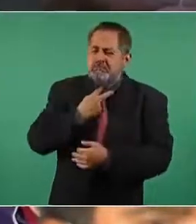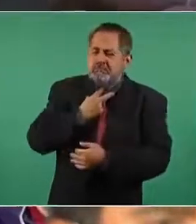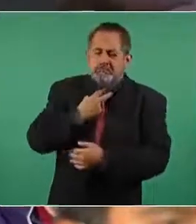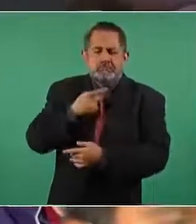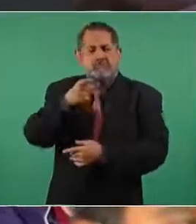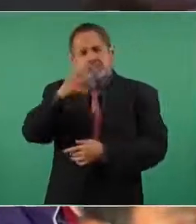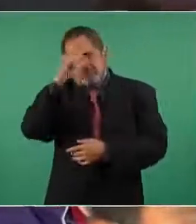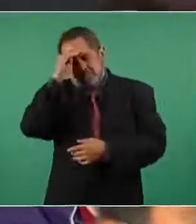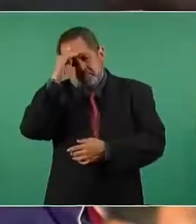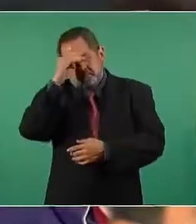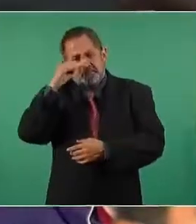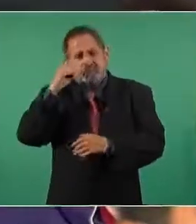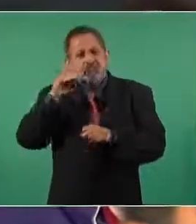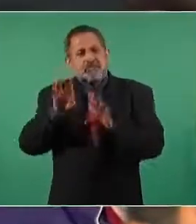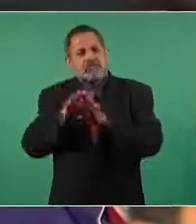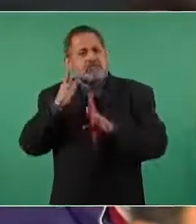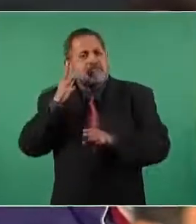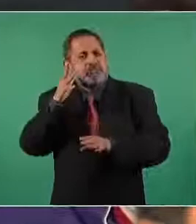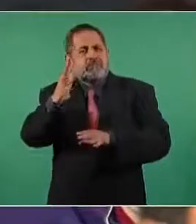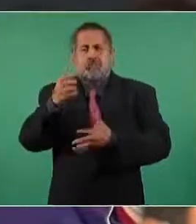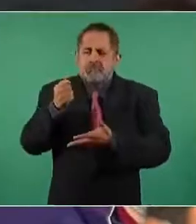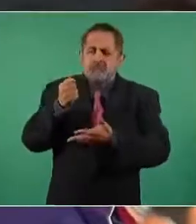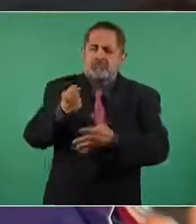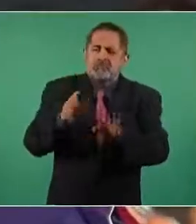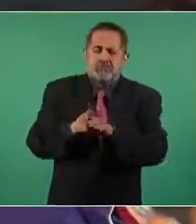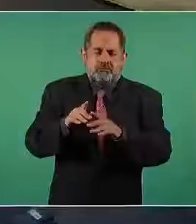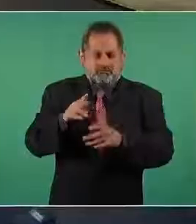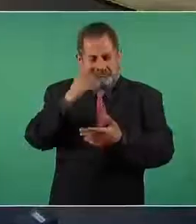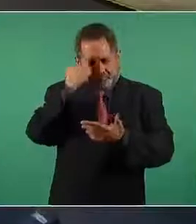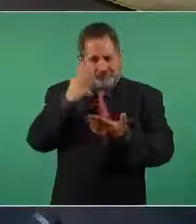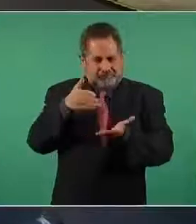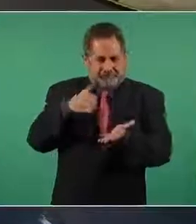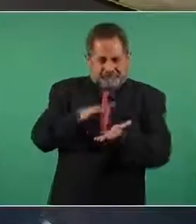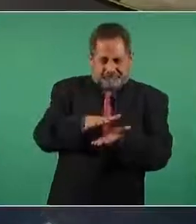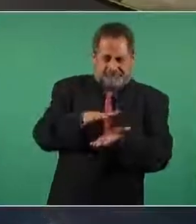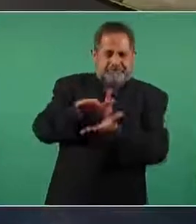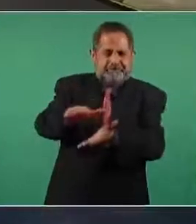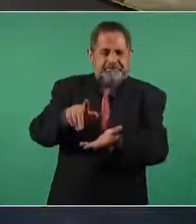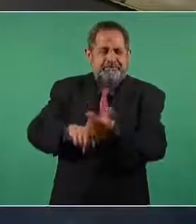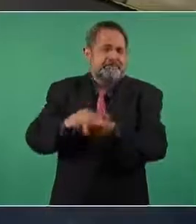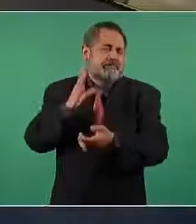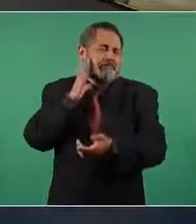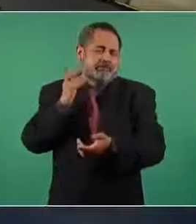cómo ve este escenario que se entregó ya al Congreso? Pues es